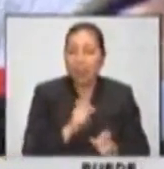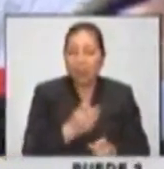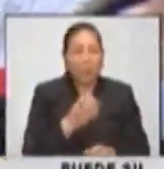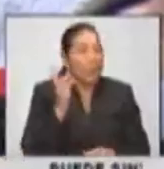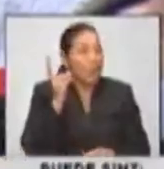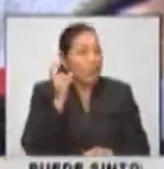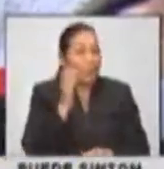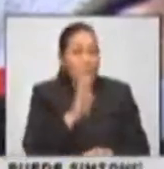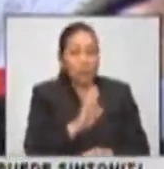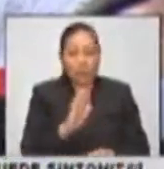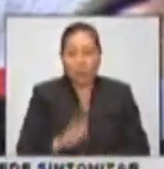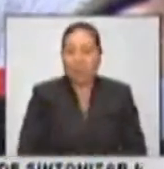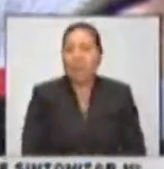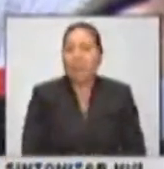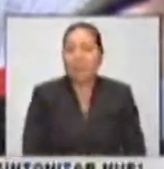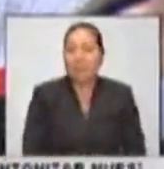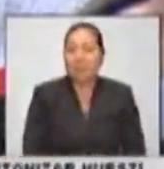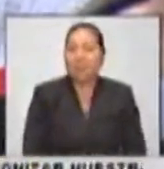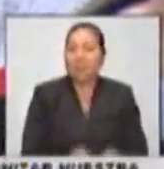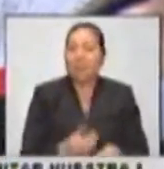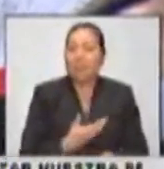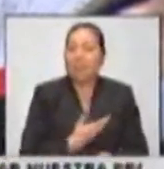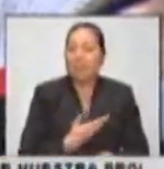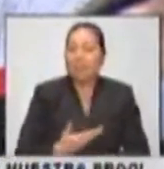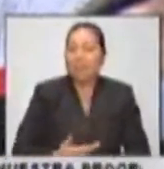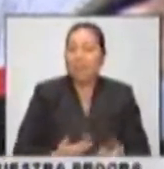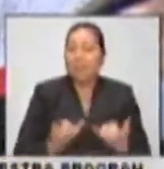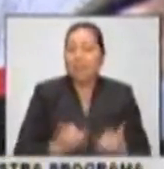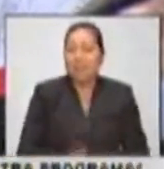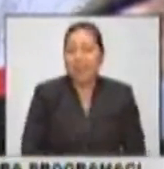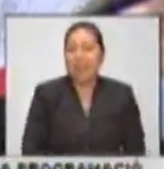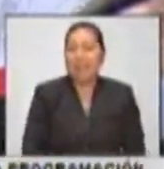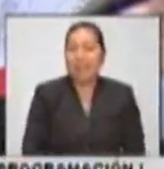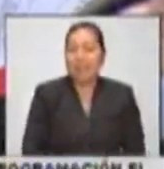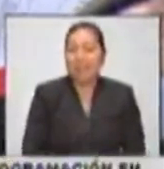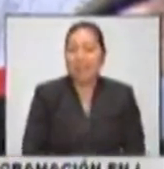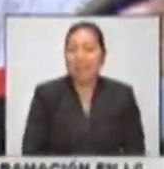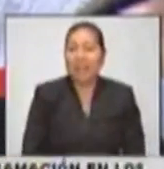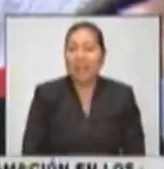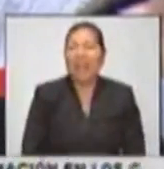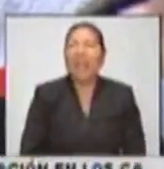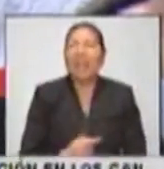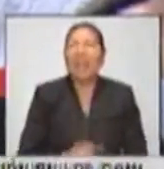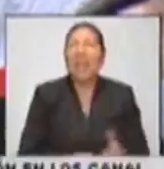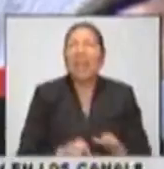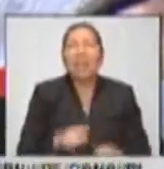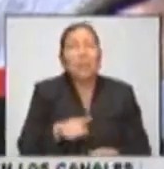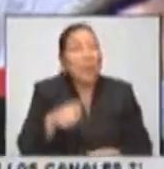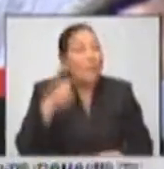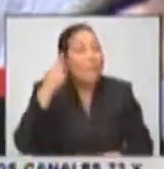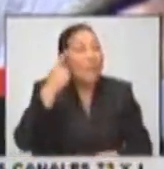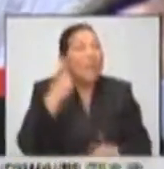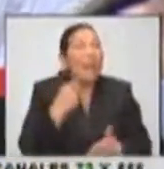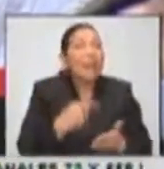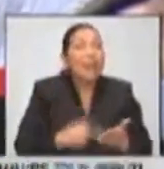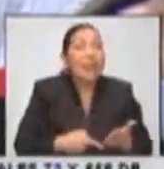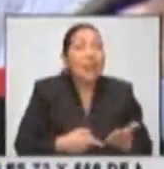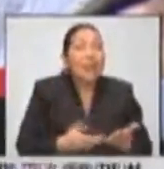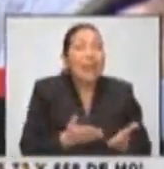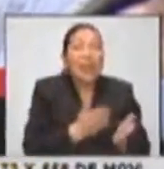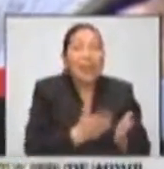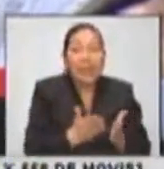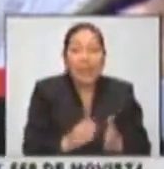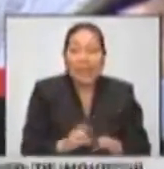la posición del presidente, en este caso, señora Bugatás, qué es lo que están pensando, qué medidas